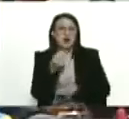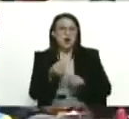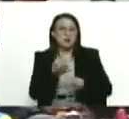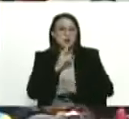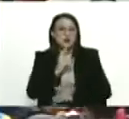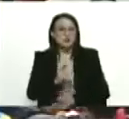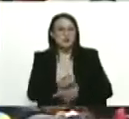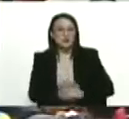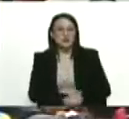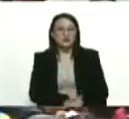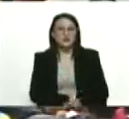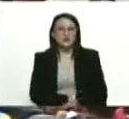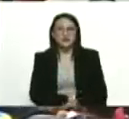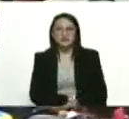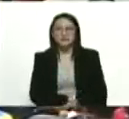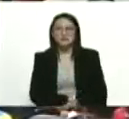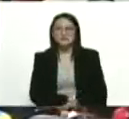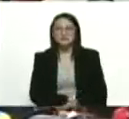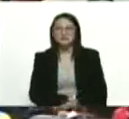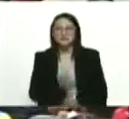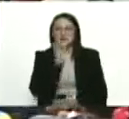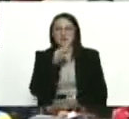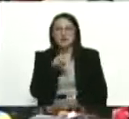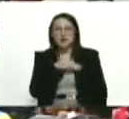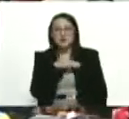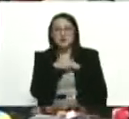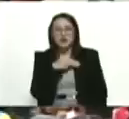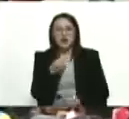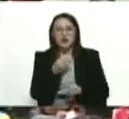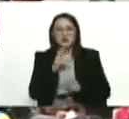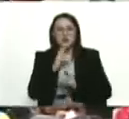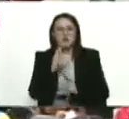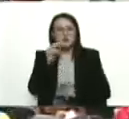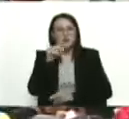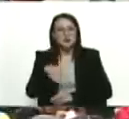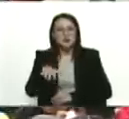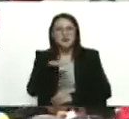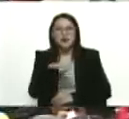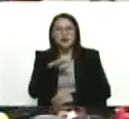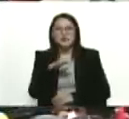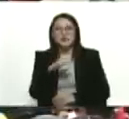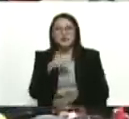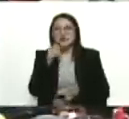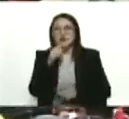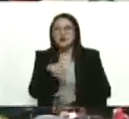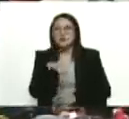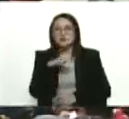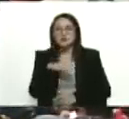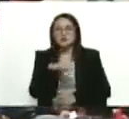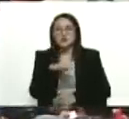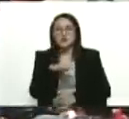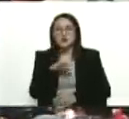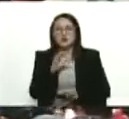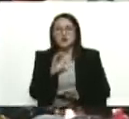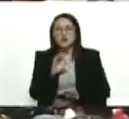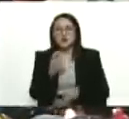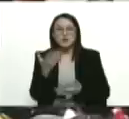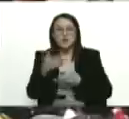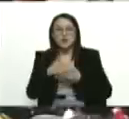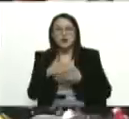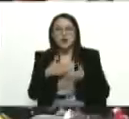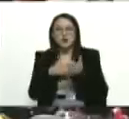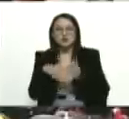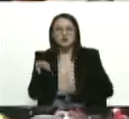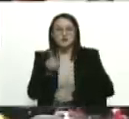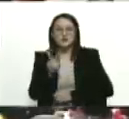responderle. No tienen moral cómo responderle al pueblo. Cuando el pueblo los encare y le diga, ¿por qué tú pediste bloqueo contra